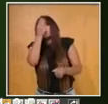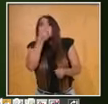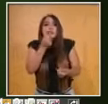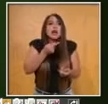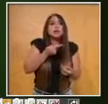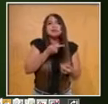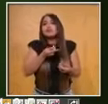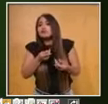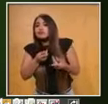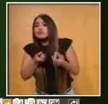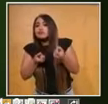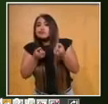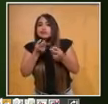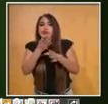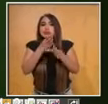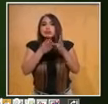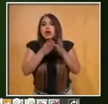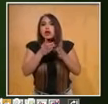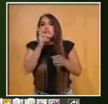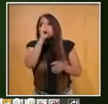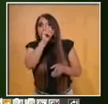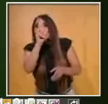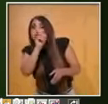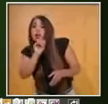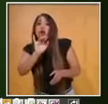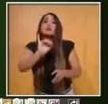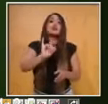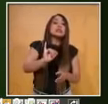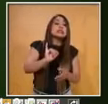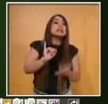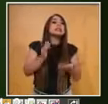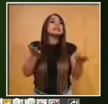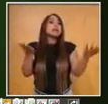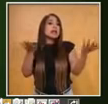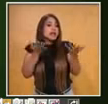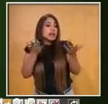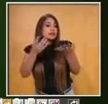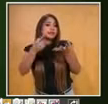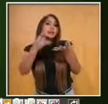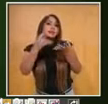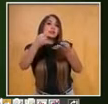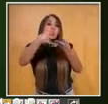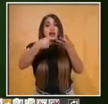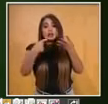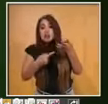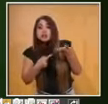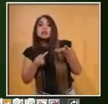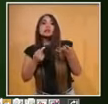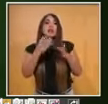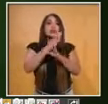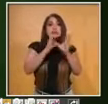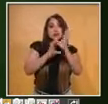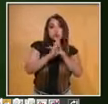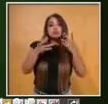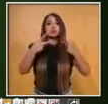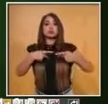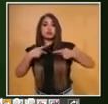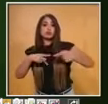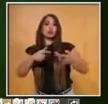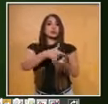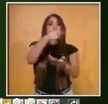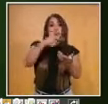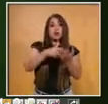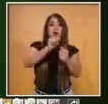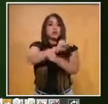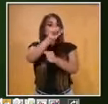de manera encubierta y que hace referencia a las características de objetos, personas, lugares,